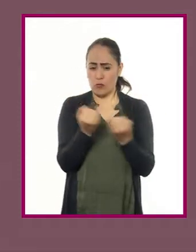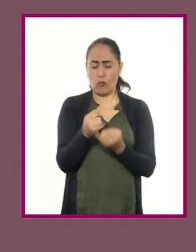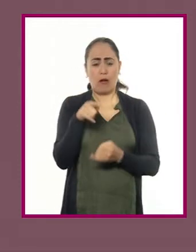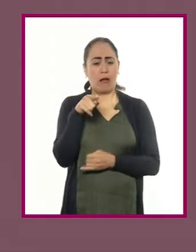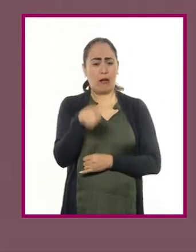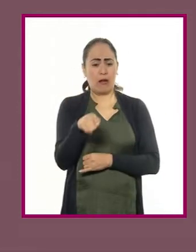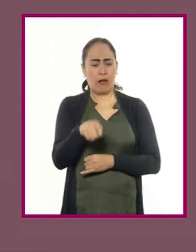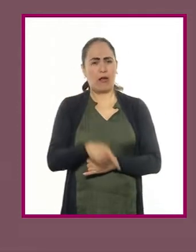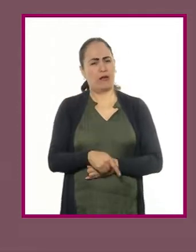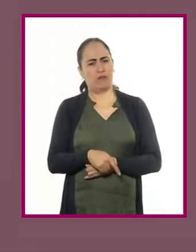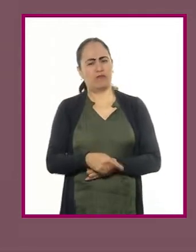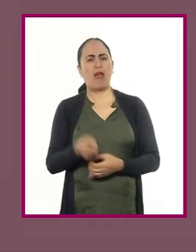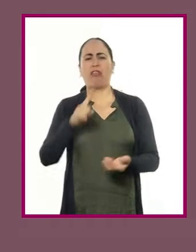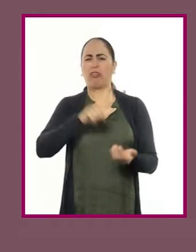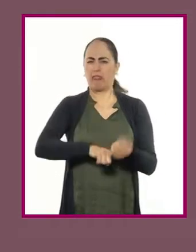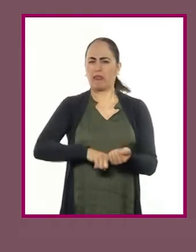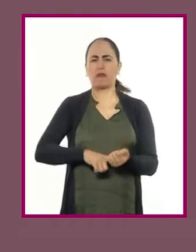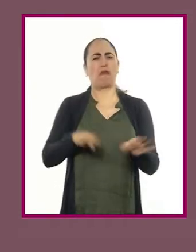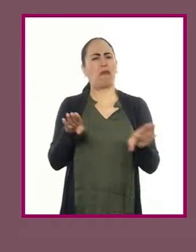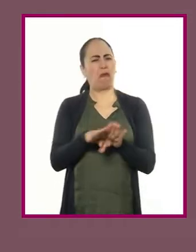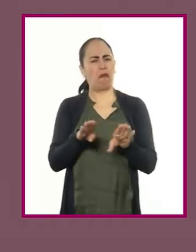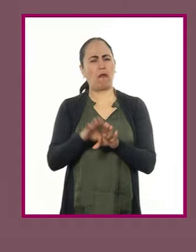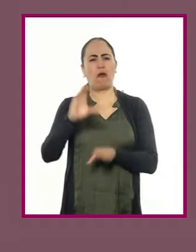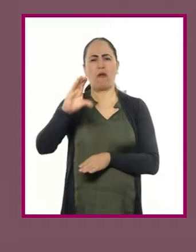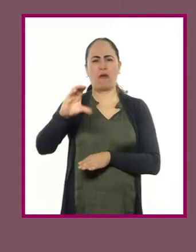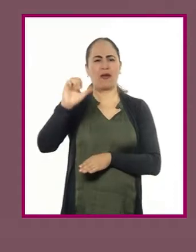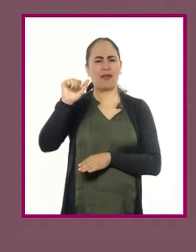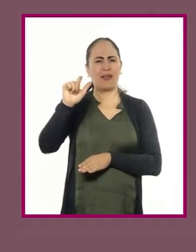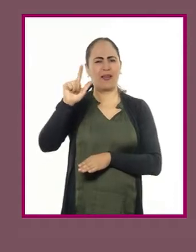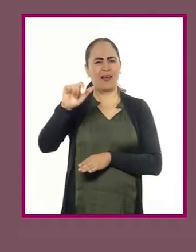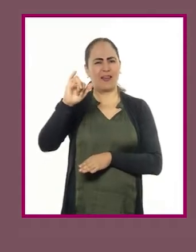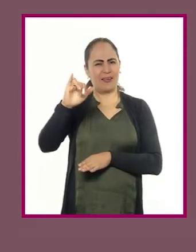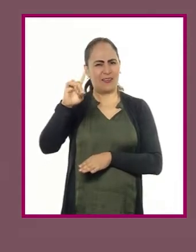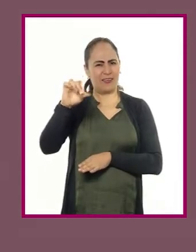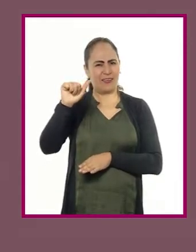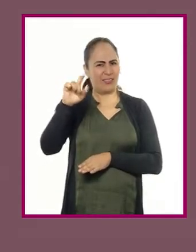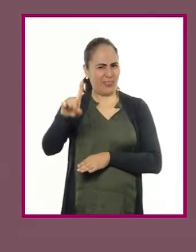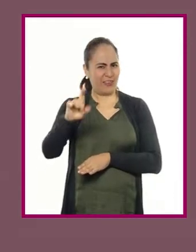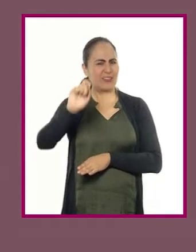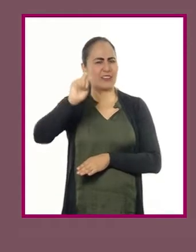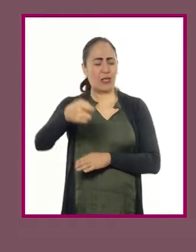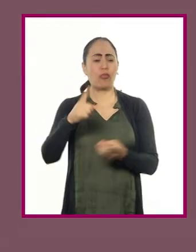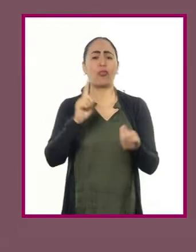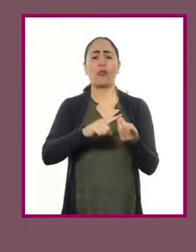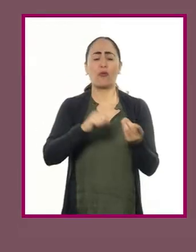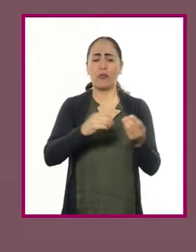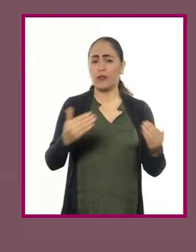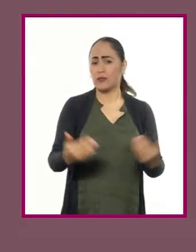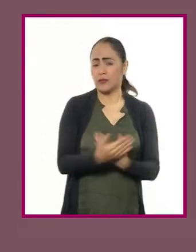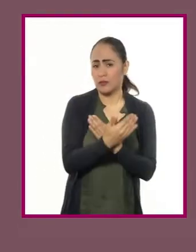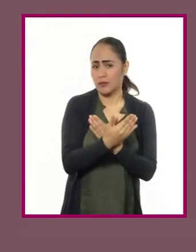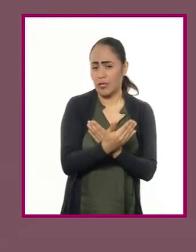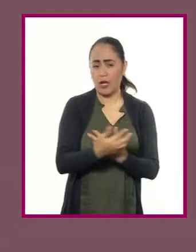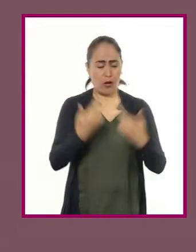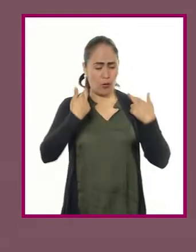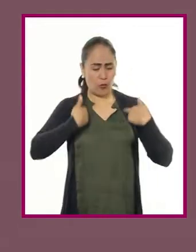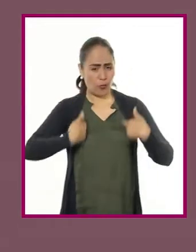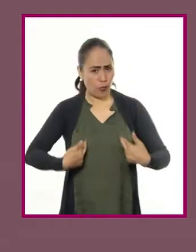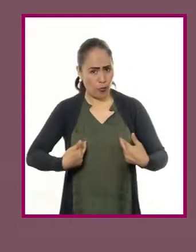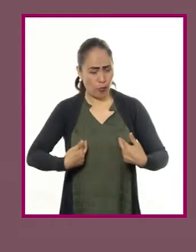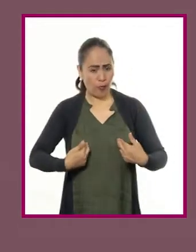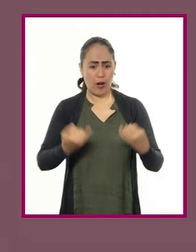una persona, apelativo que la legitimaba según su origen de nacimiento, forma de vestir